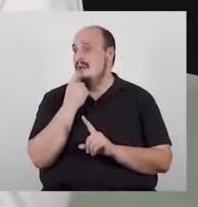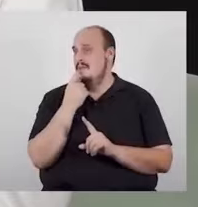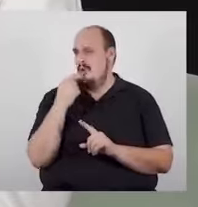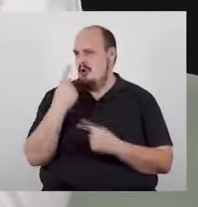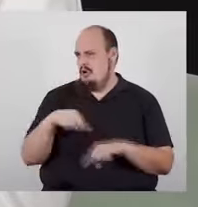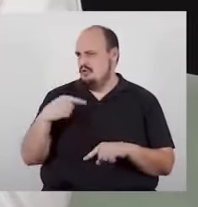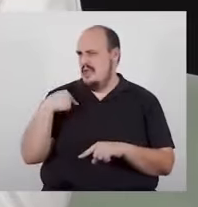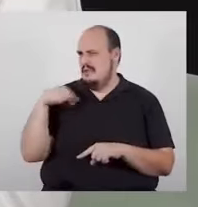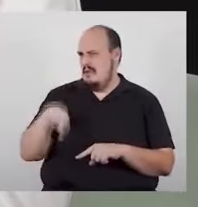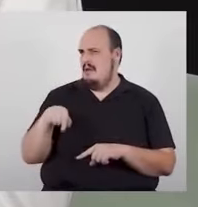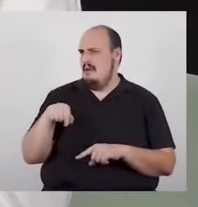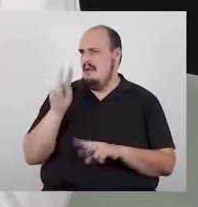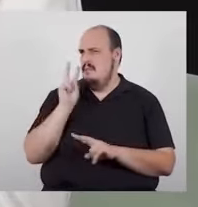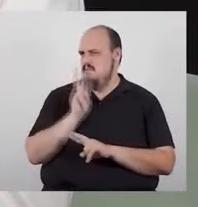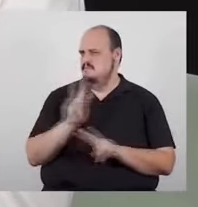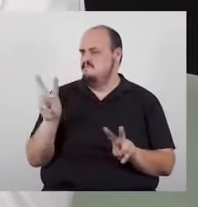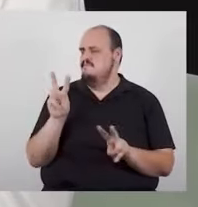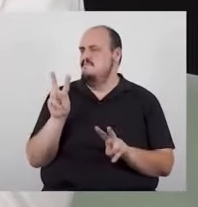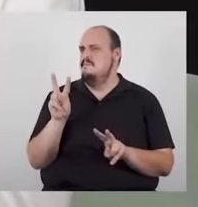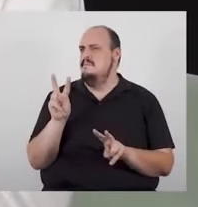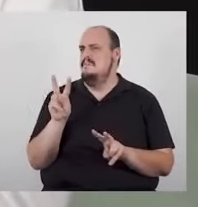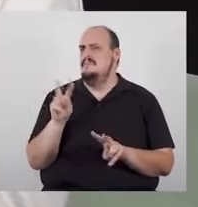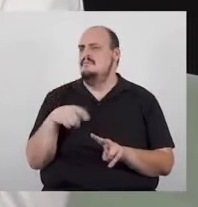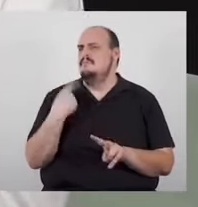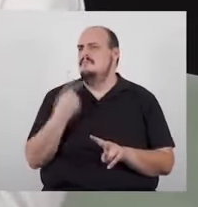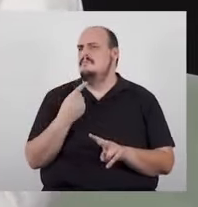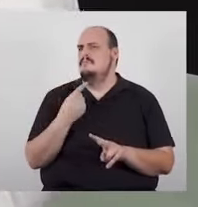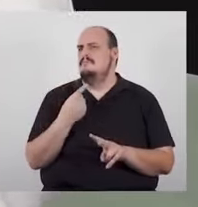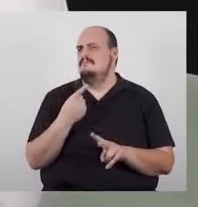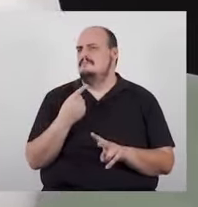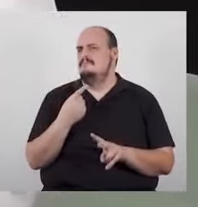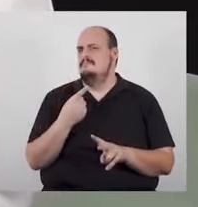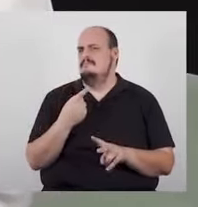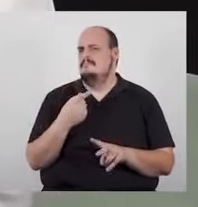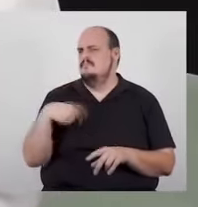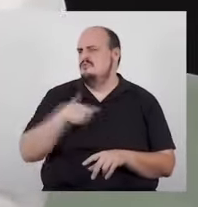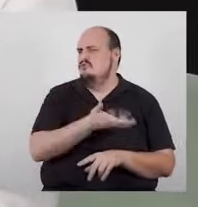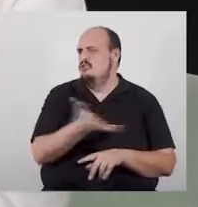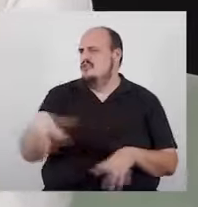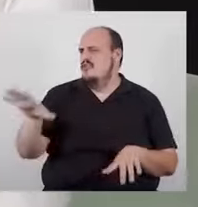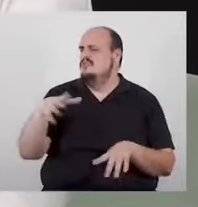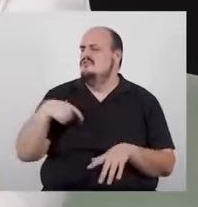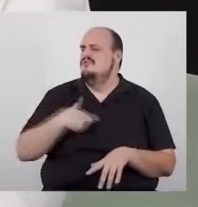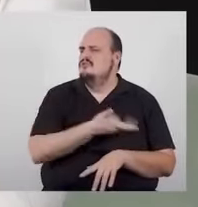Yo creo que necesitamos convocarnos a un acuerdo, a un acuerdo